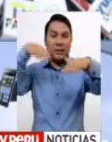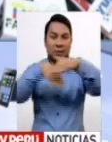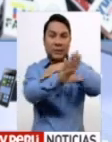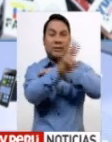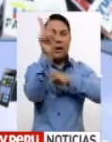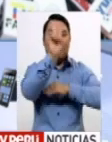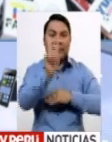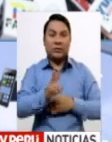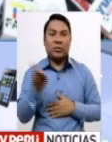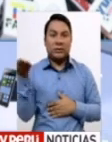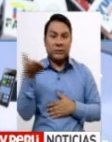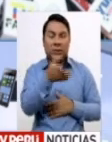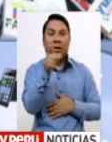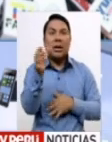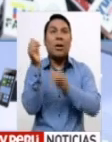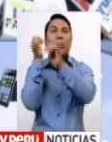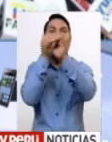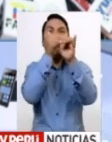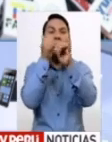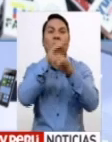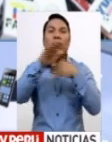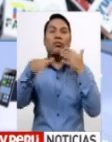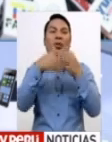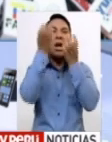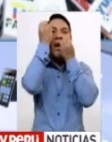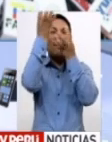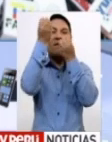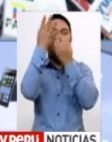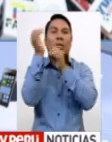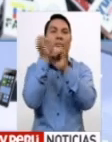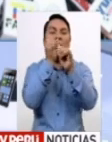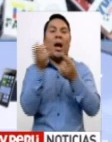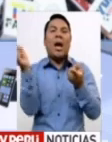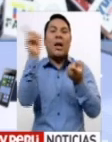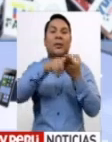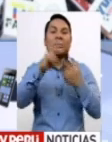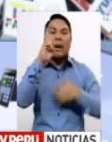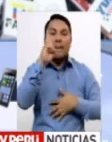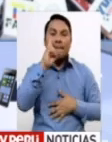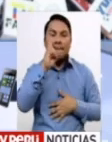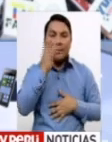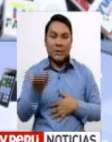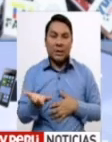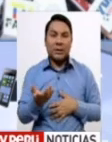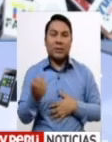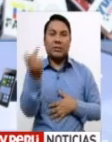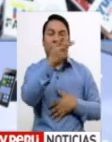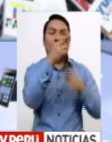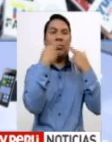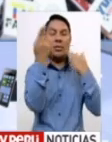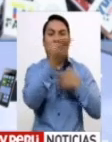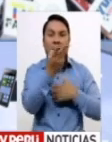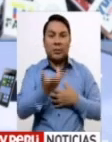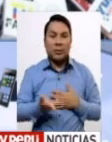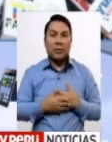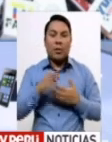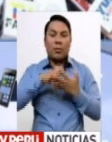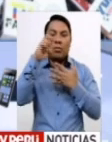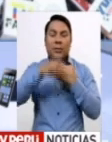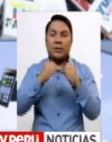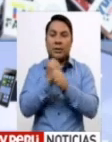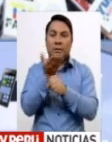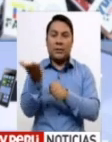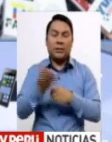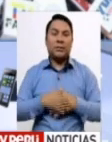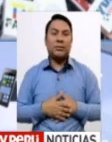y cubrir la información hasta el día viernes, tal como estaba previsto en su programa de trabajo. Pero ya